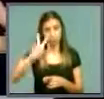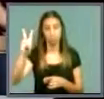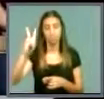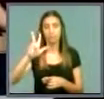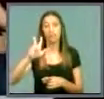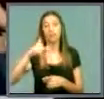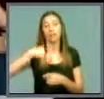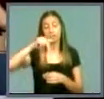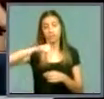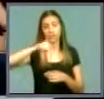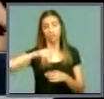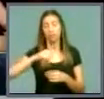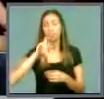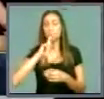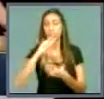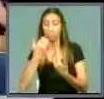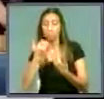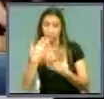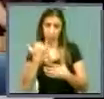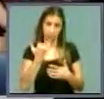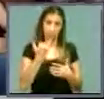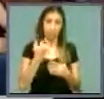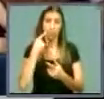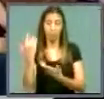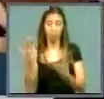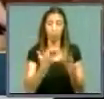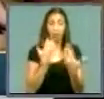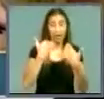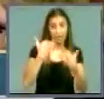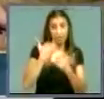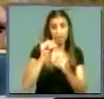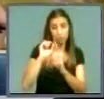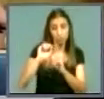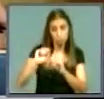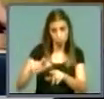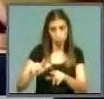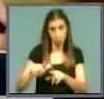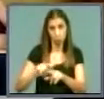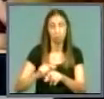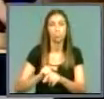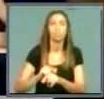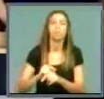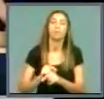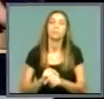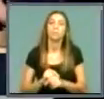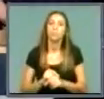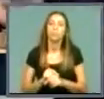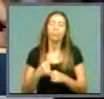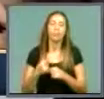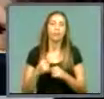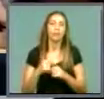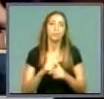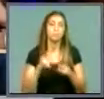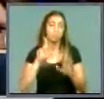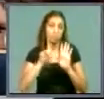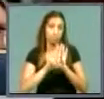mujer ha tenido la posibilidad de demostrar su capacidad en funciones ejecutivas, legislativas y